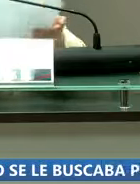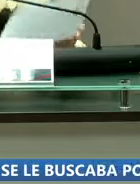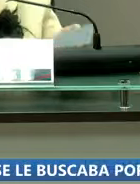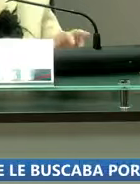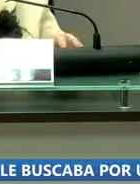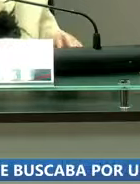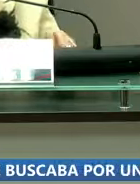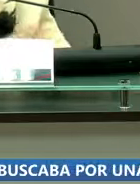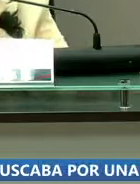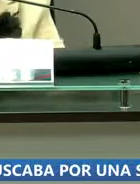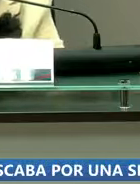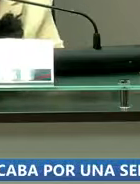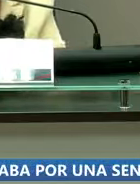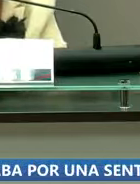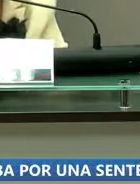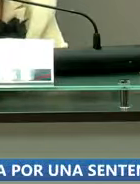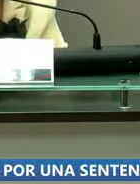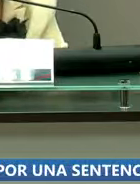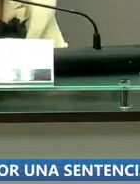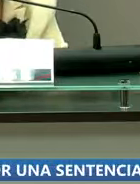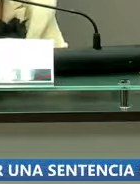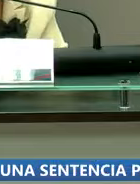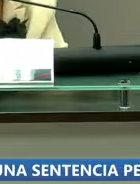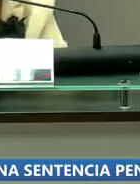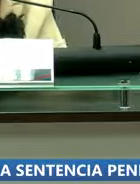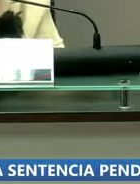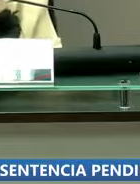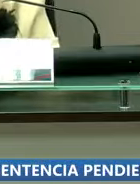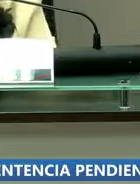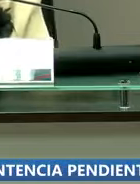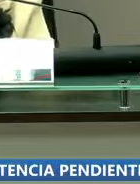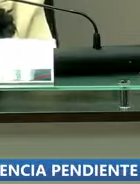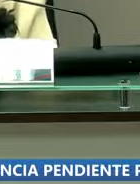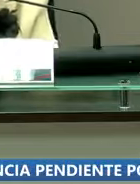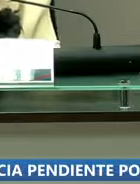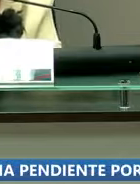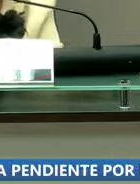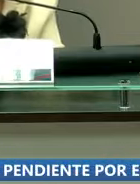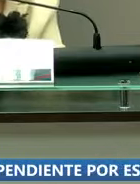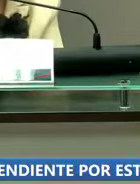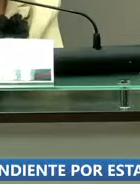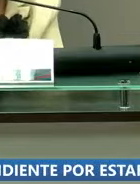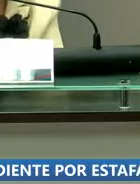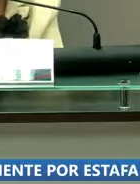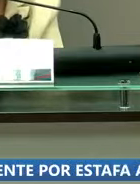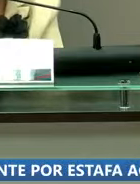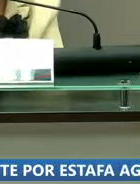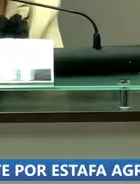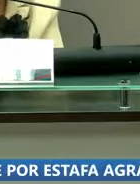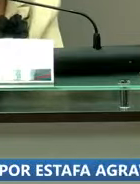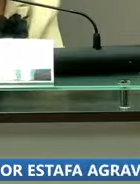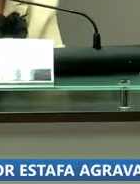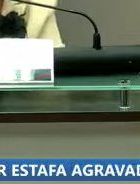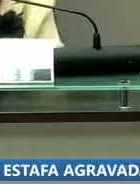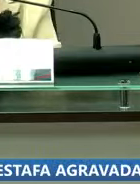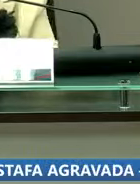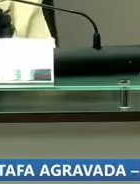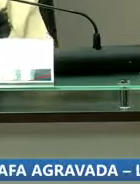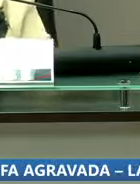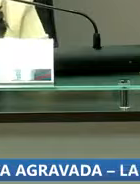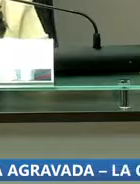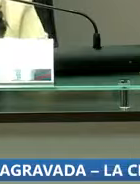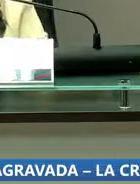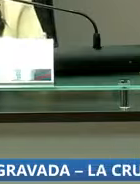participar por cargos públicos, ¿verdad? Quería saber qué piensan al respecto de las declaraciones y qué pasaría en el